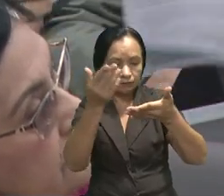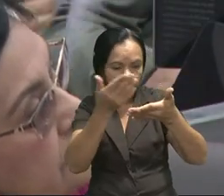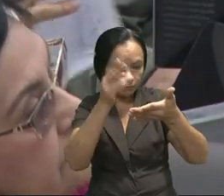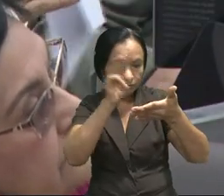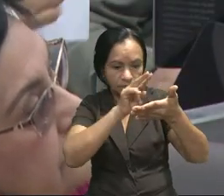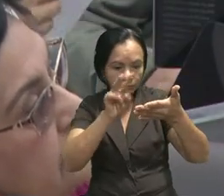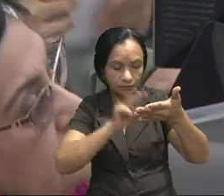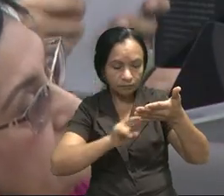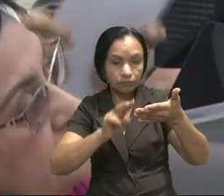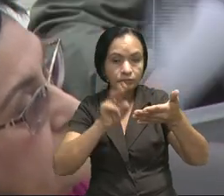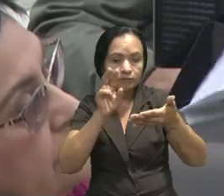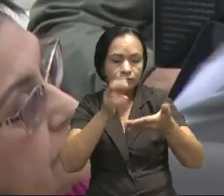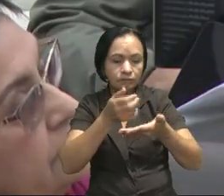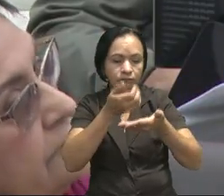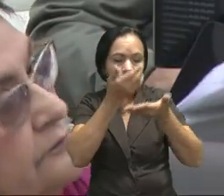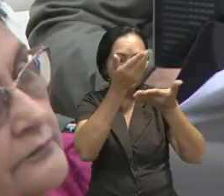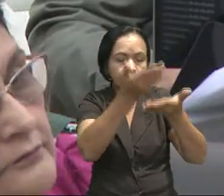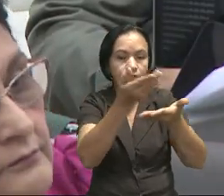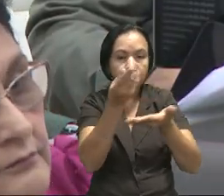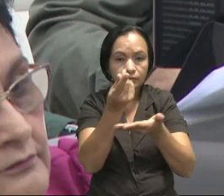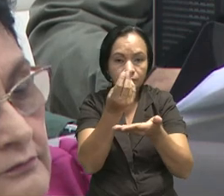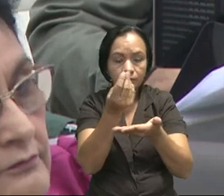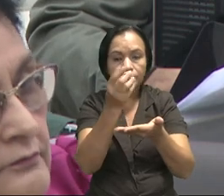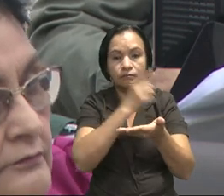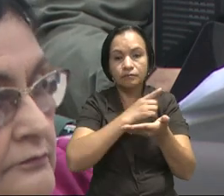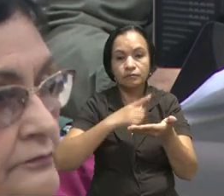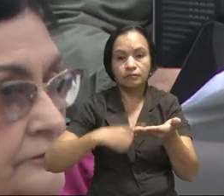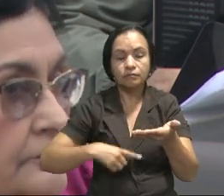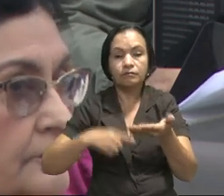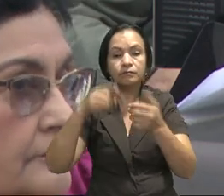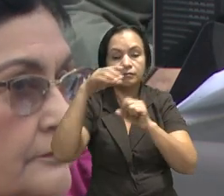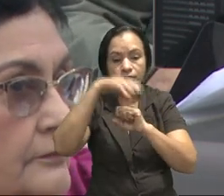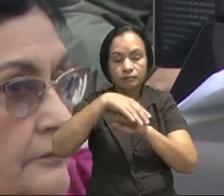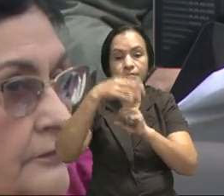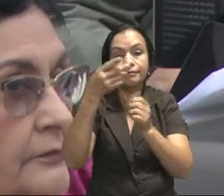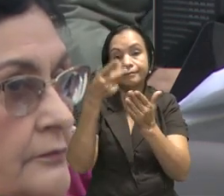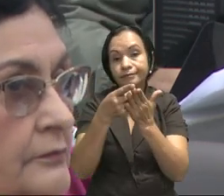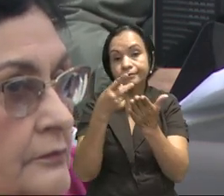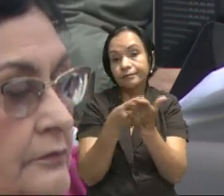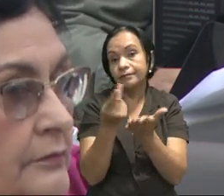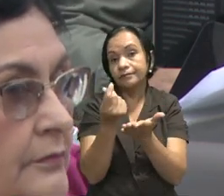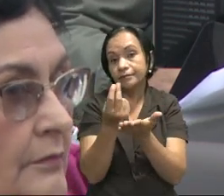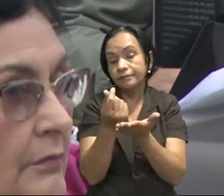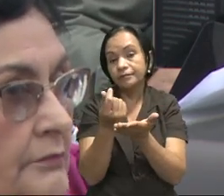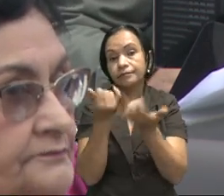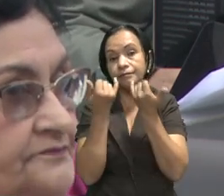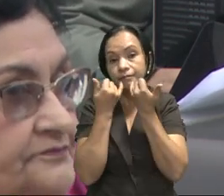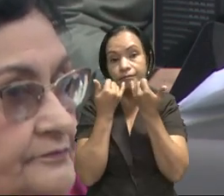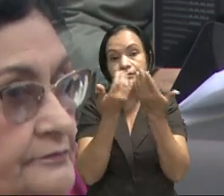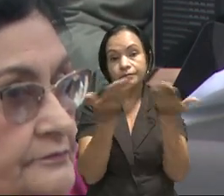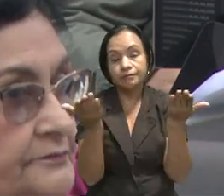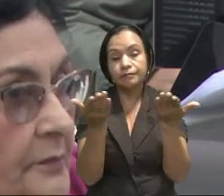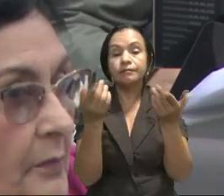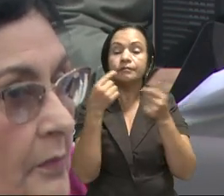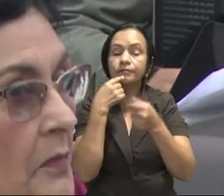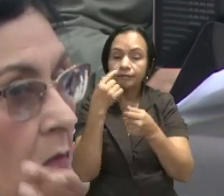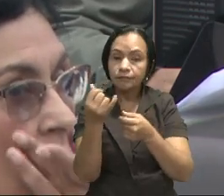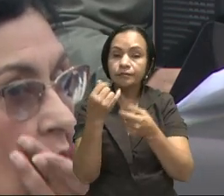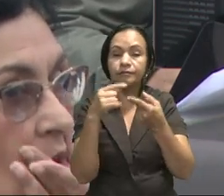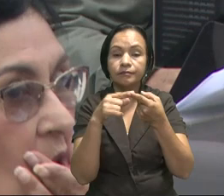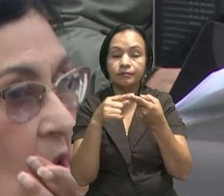de pensión de gracia, los suscritos diputados de la Comisión Económica informamos y